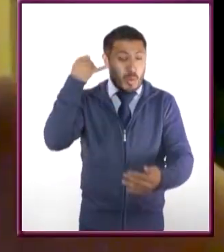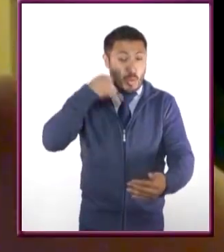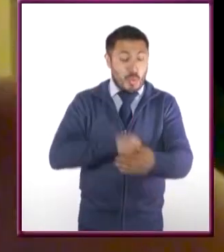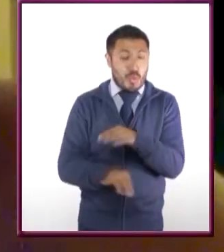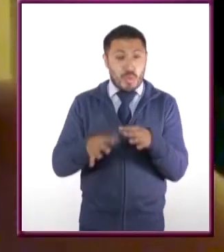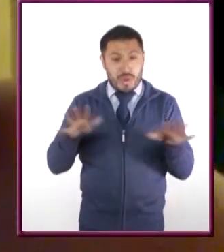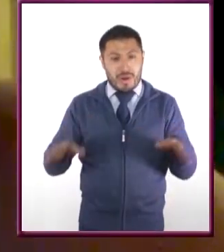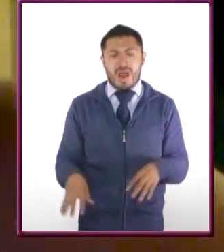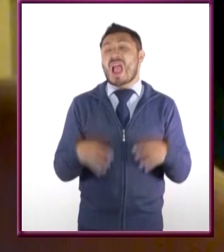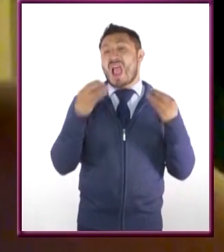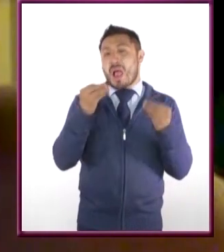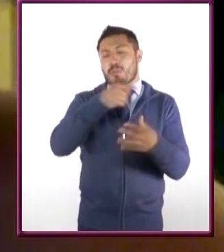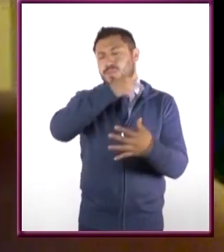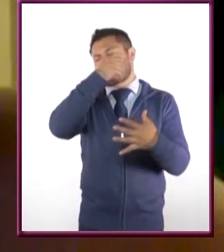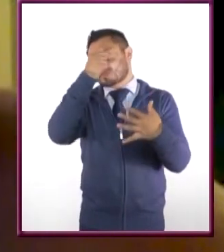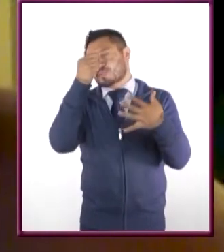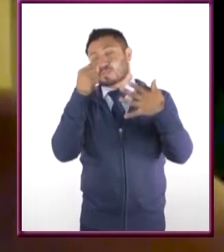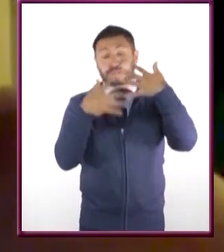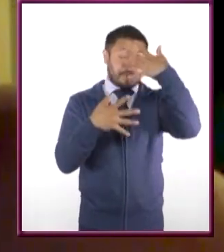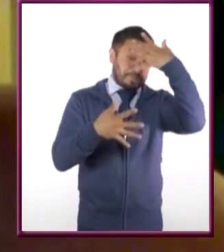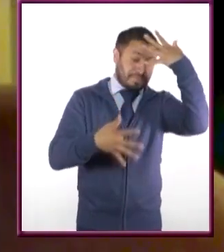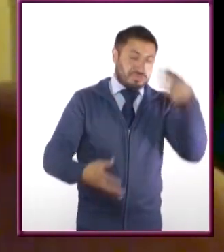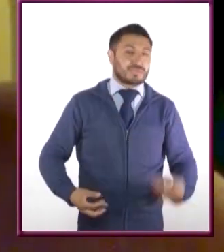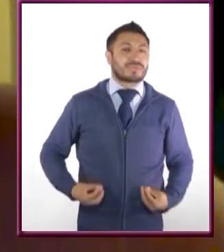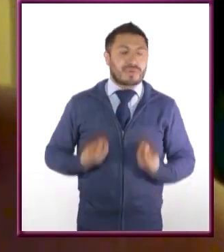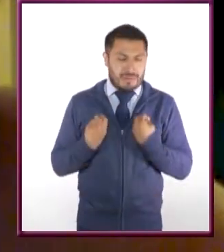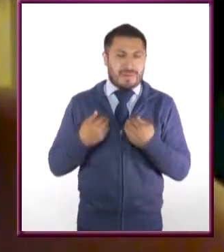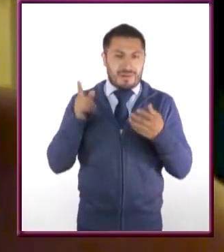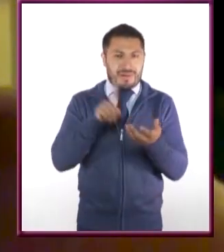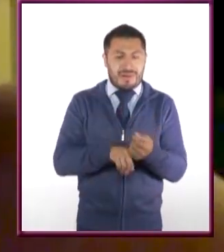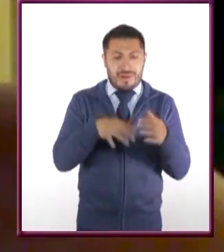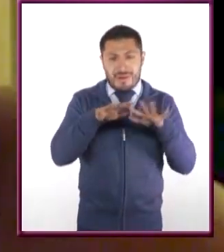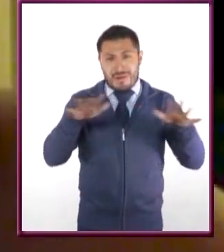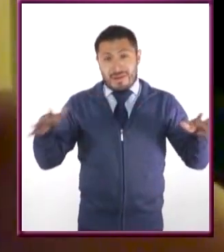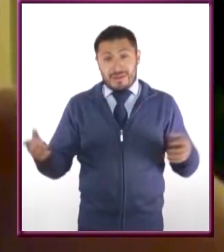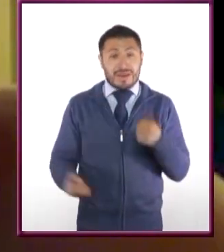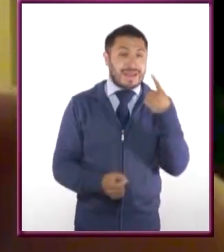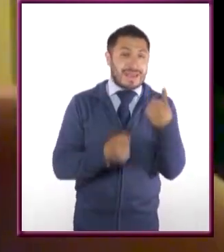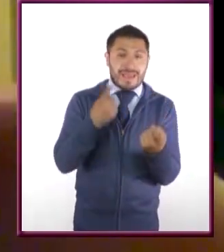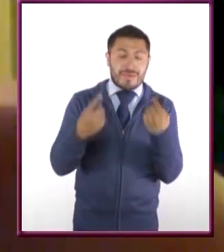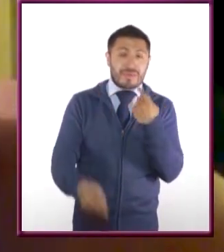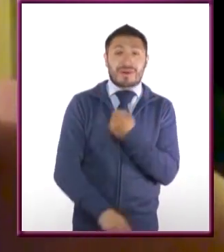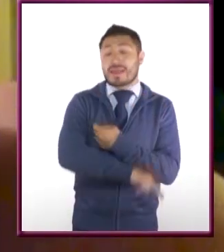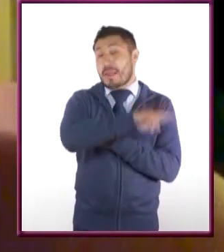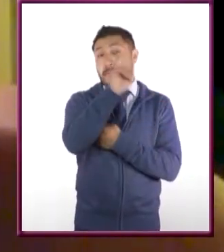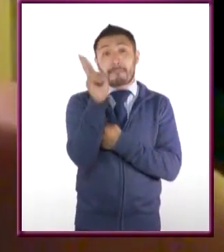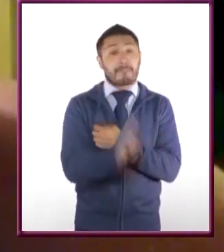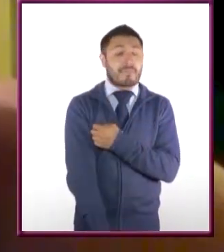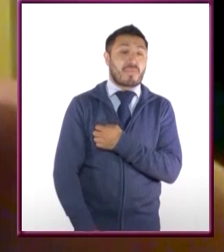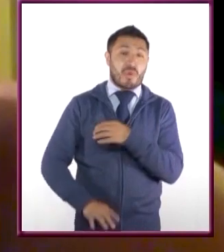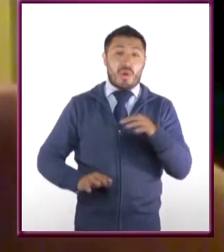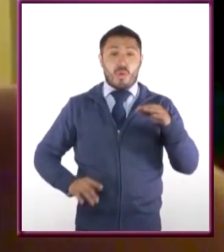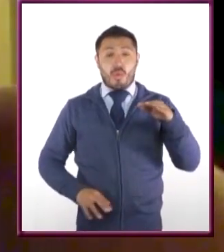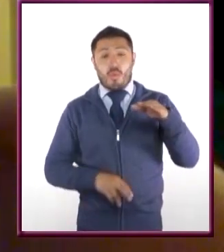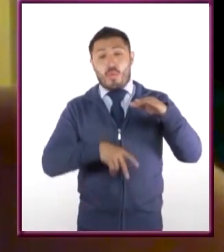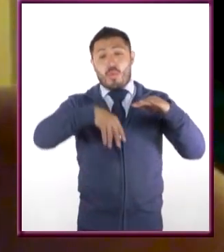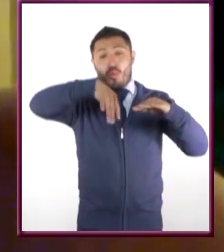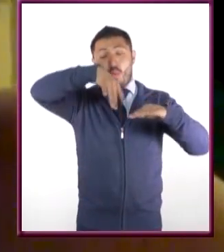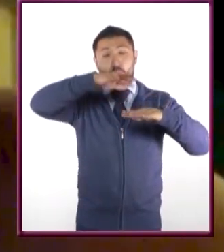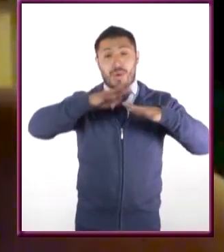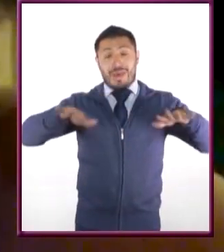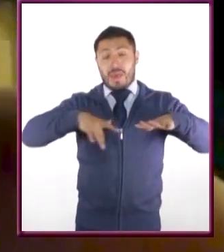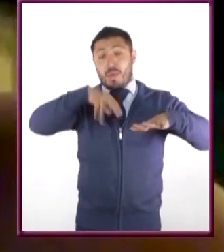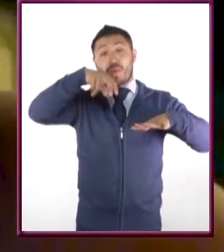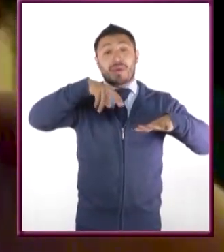sí, hay muchas especies de vida submarina. Algunas, de hecho, nunca salen a la superficie. Son especies que